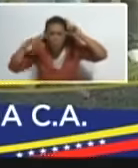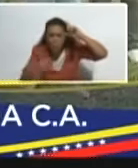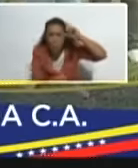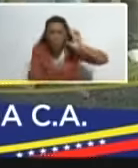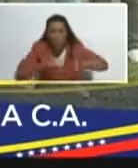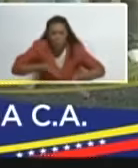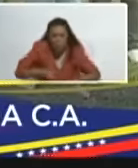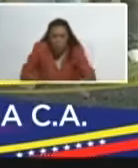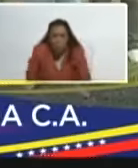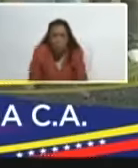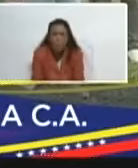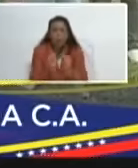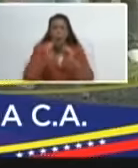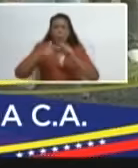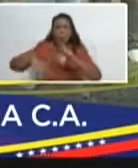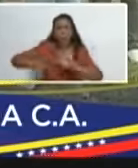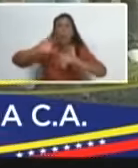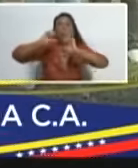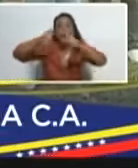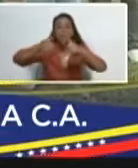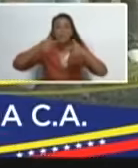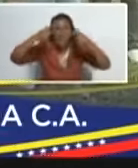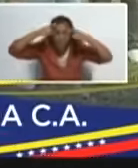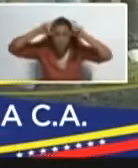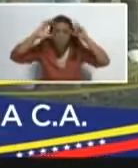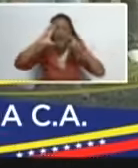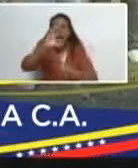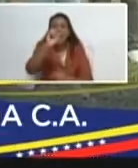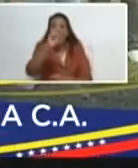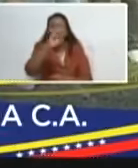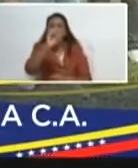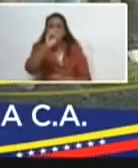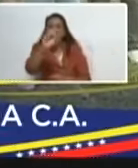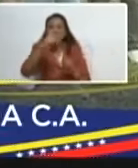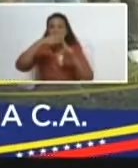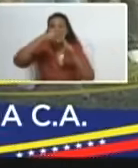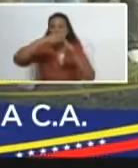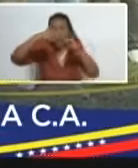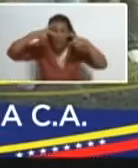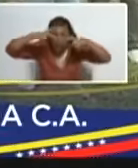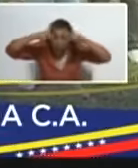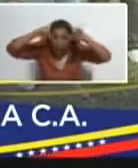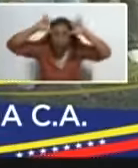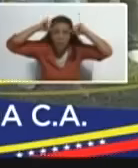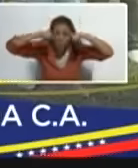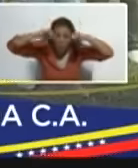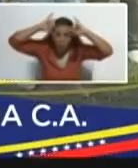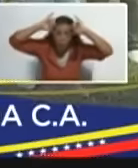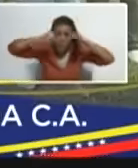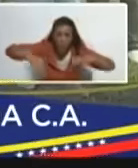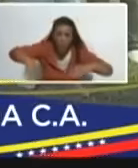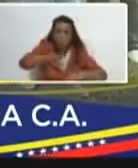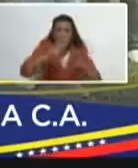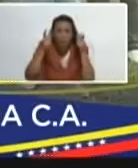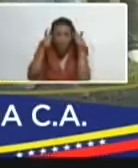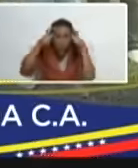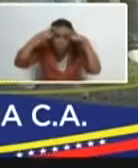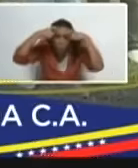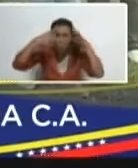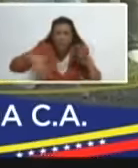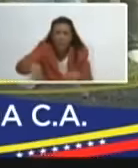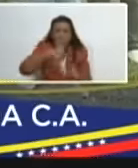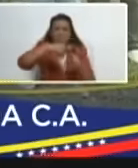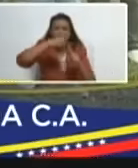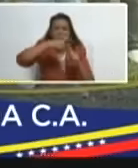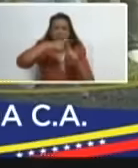Somos una finca que se inició con ganado Carora y continúa. Formamos parte de ASOCRICA, Asociación de Criadores de la Raza